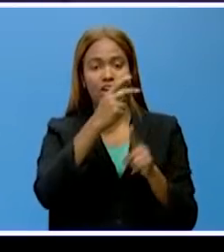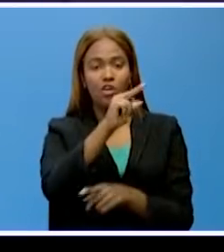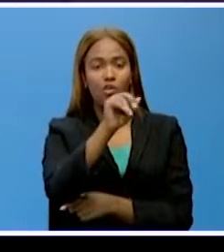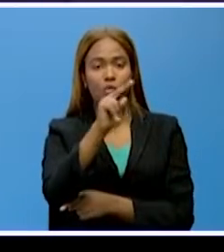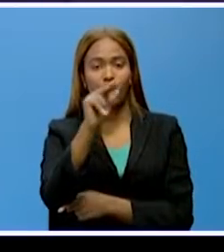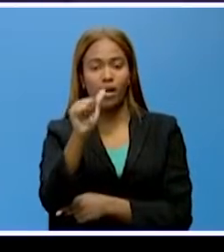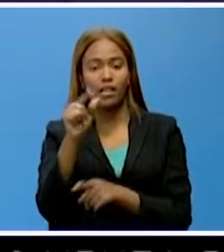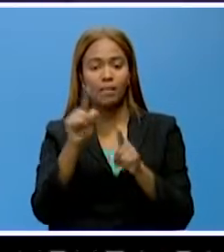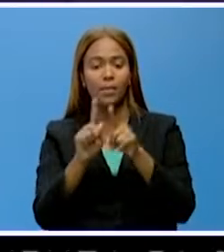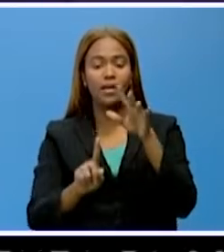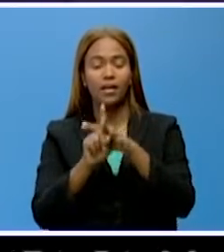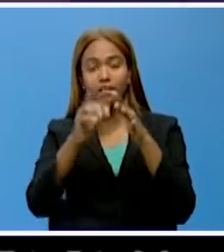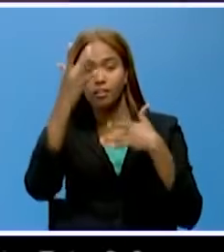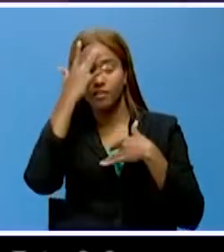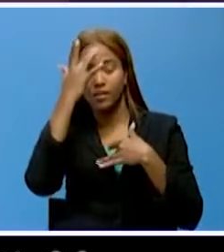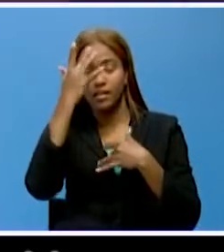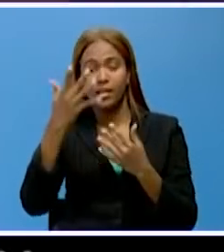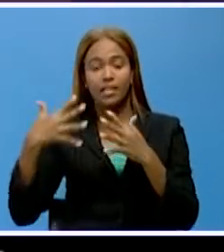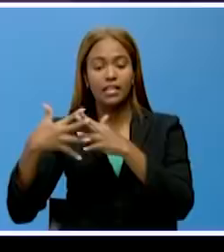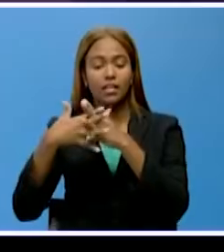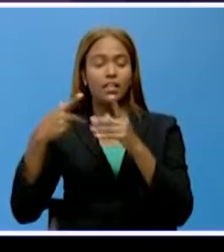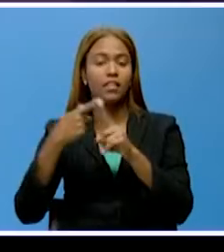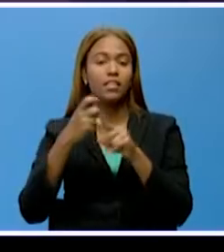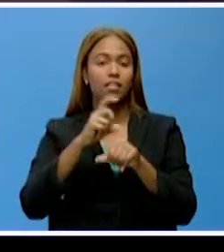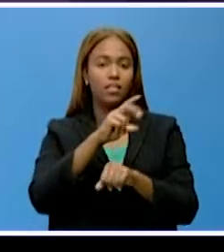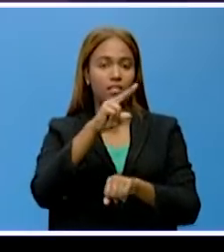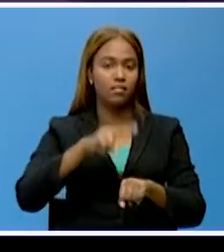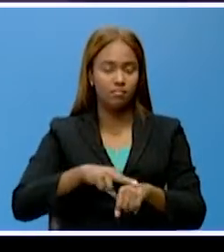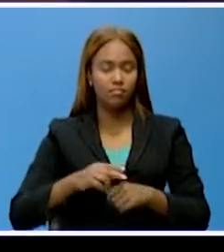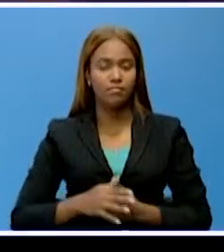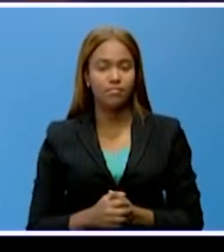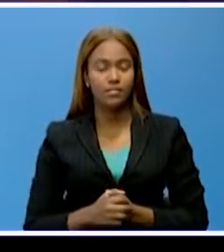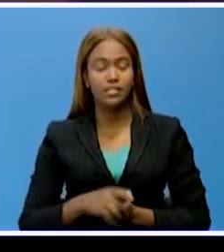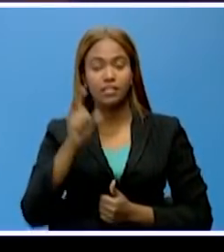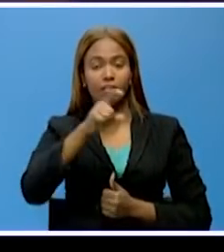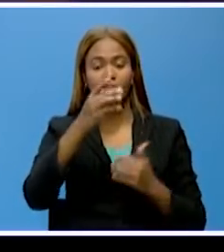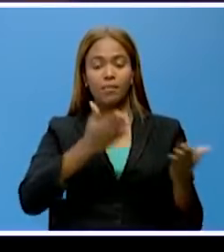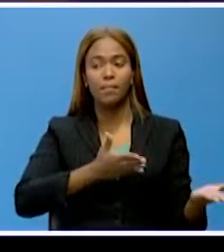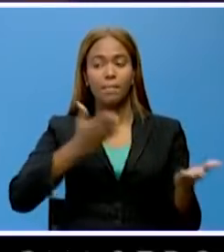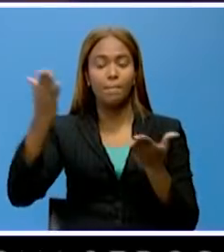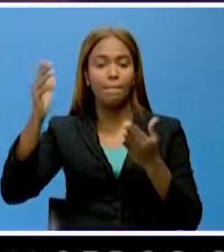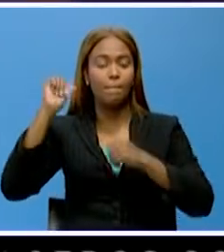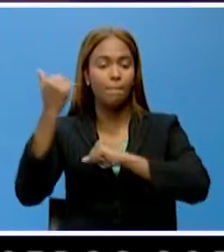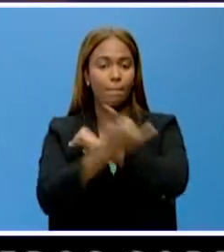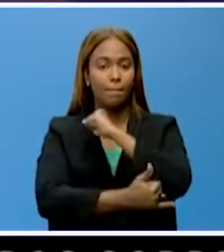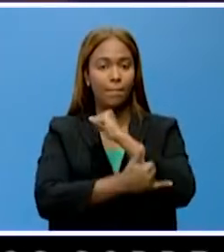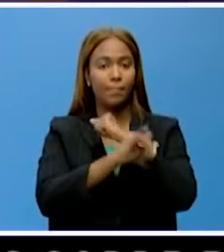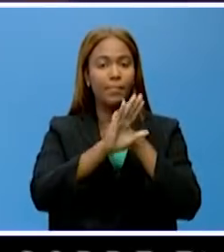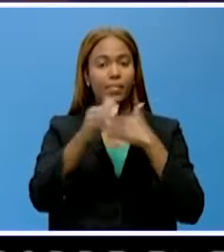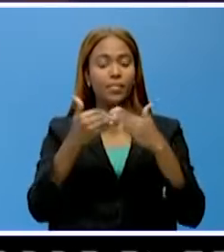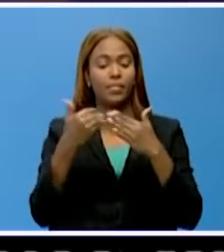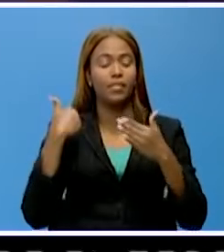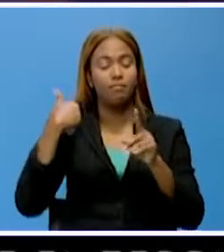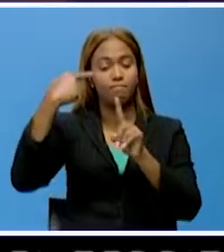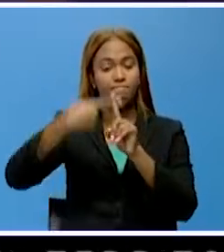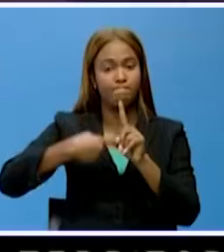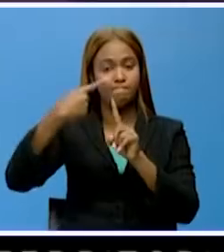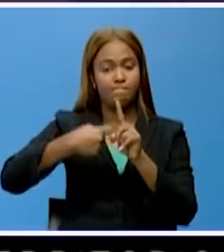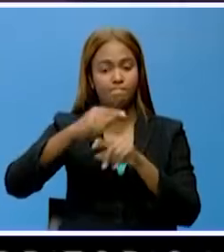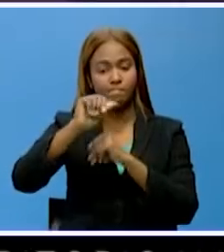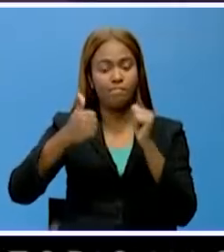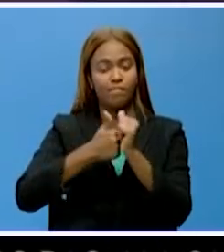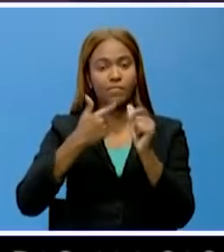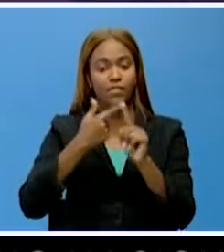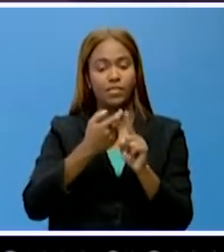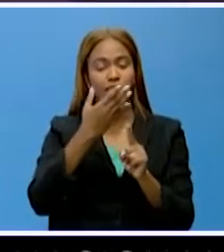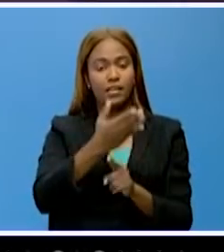Estados Unidos en el Distrito Nacional. Tenemos que enviarlas afuera. Tenemos todos los meses a través del